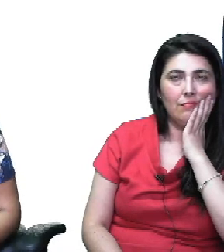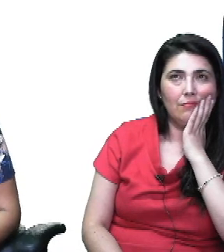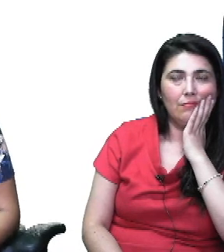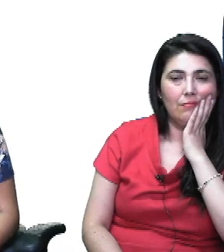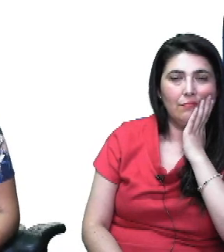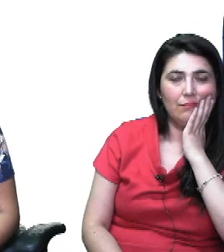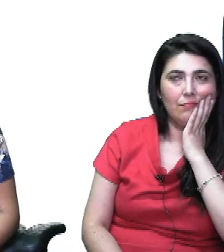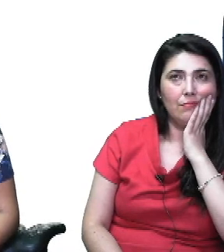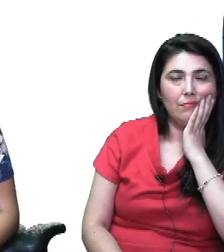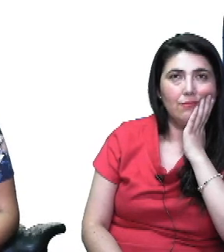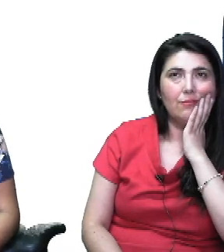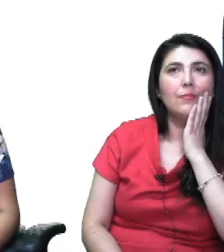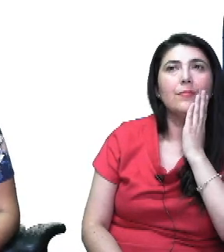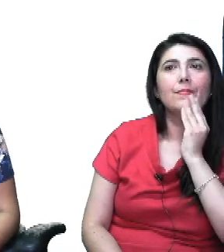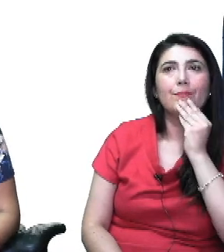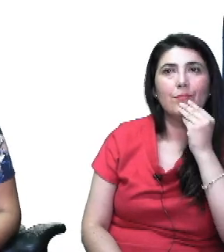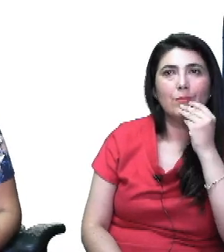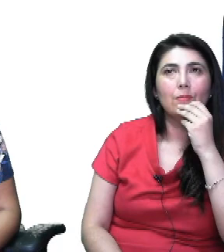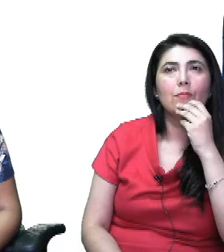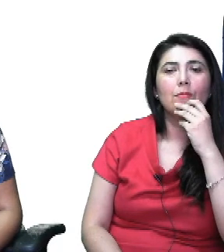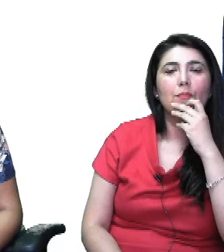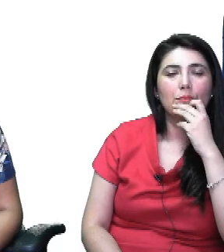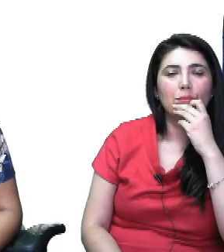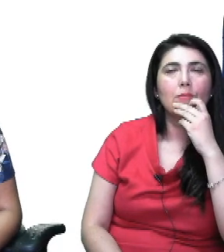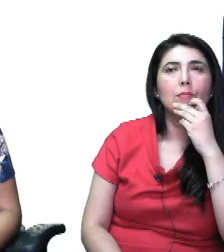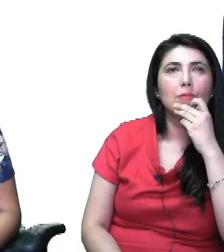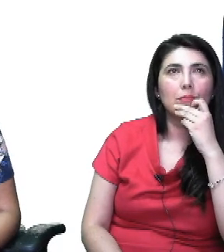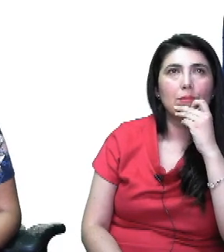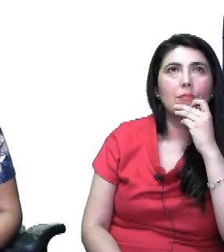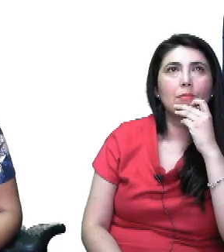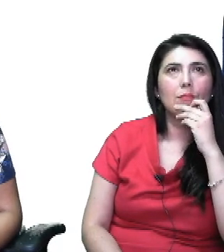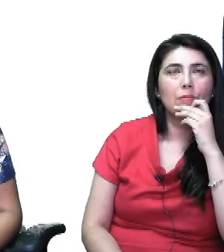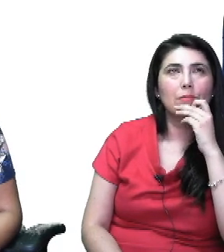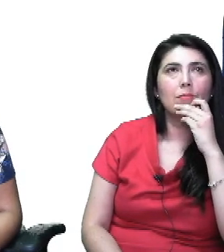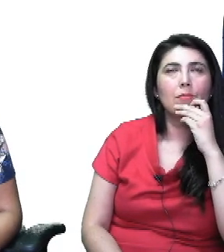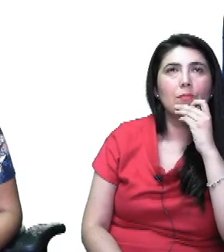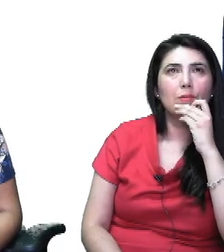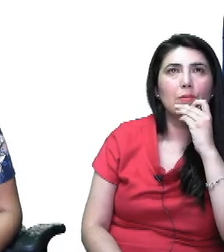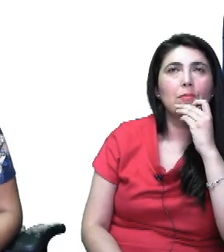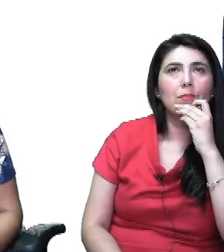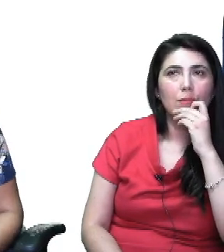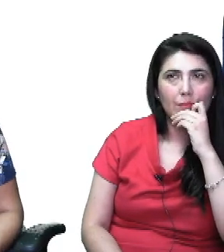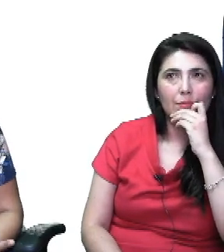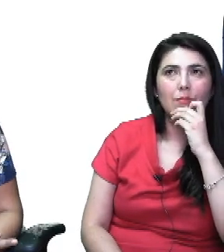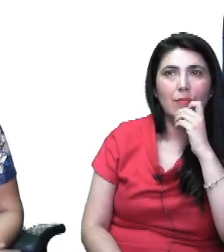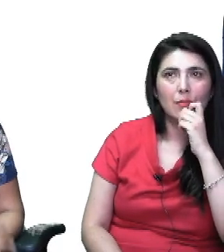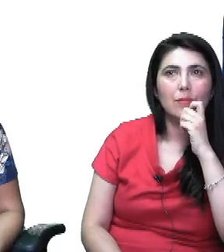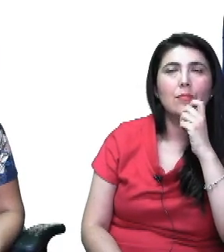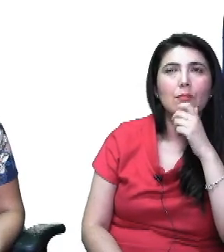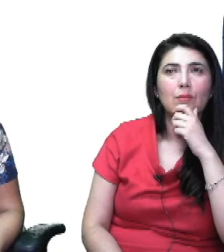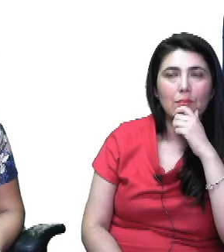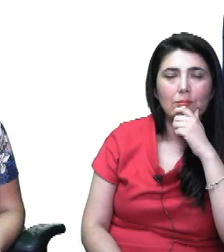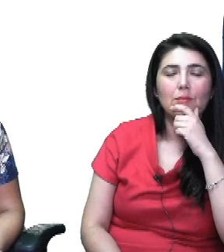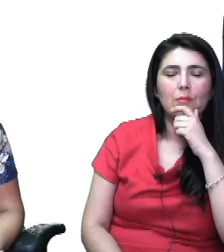que sean mayormente discriminados y también excluidos, ¿ya? Y acá entonces en esto es bastante enfático, ¿sí? Todas